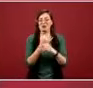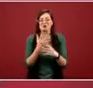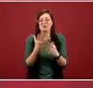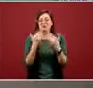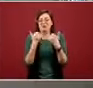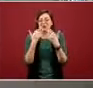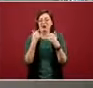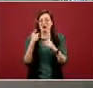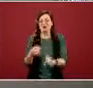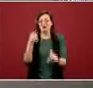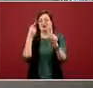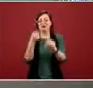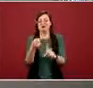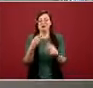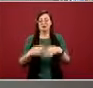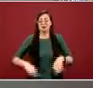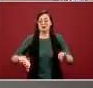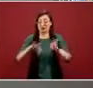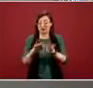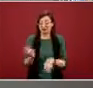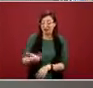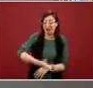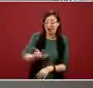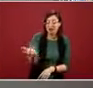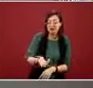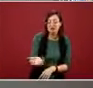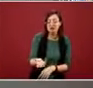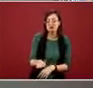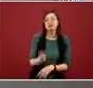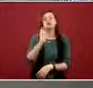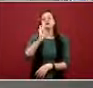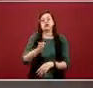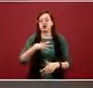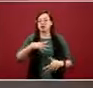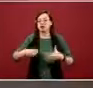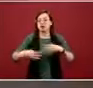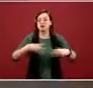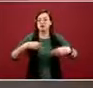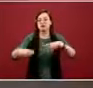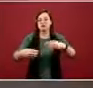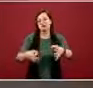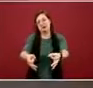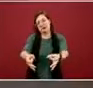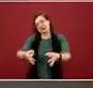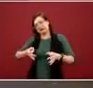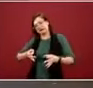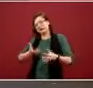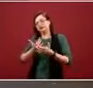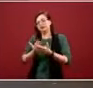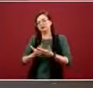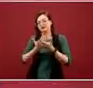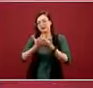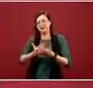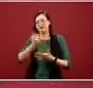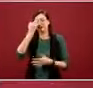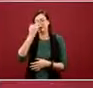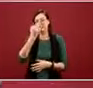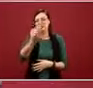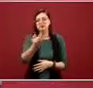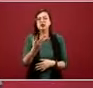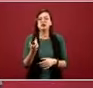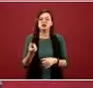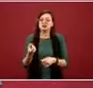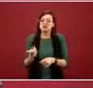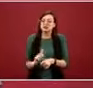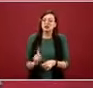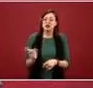que actuar. Lo que va a ocurrir es que vamos a lograr retardar la transmisión y de todos modos vamos a estar apreciando, no sé si día con